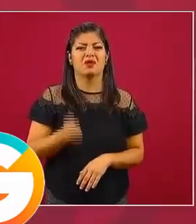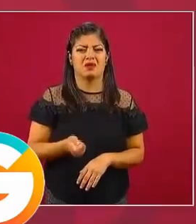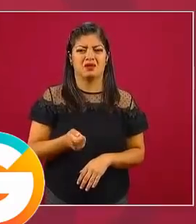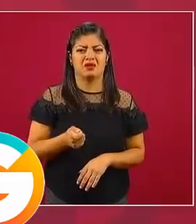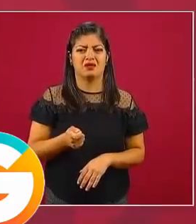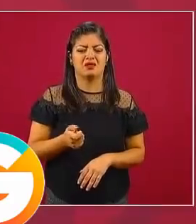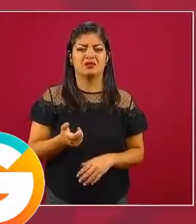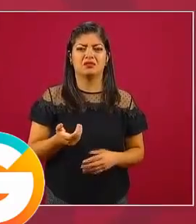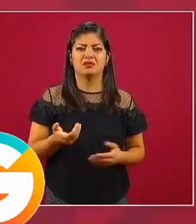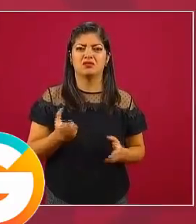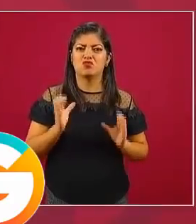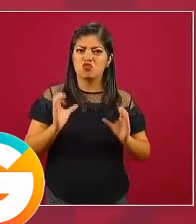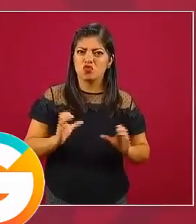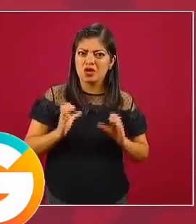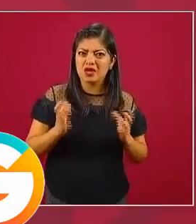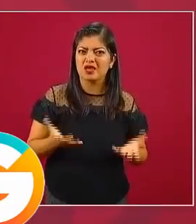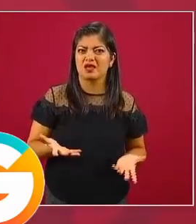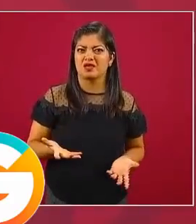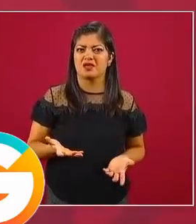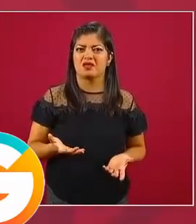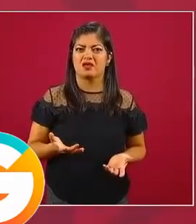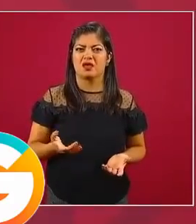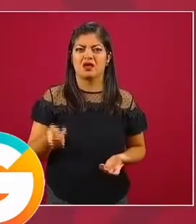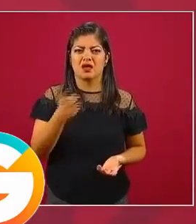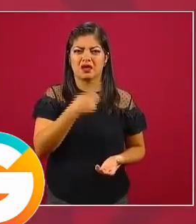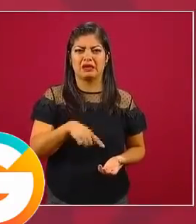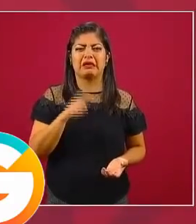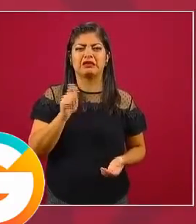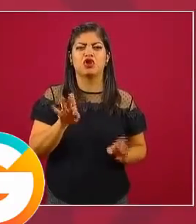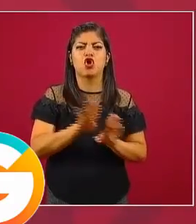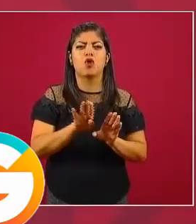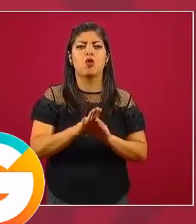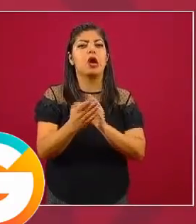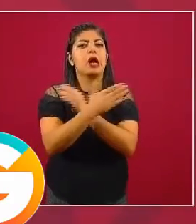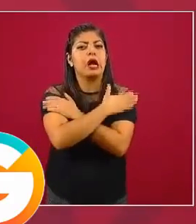a que sean abrazos, no balazos.